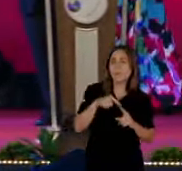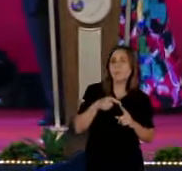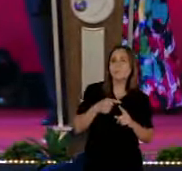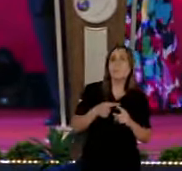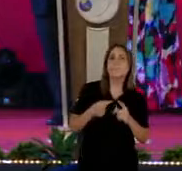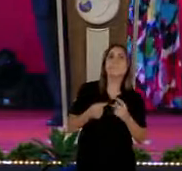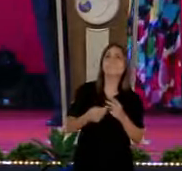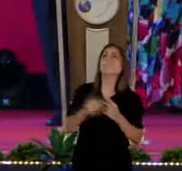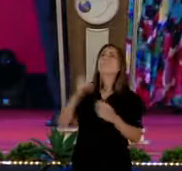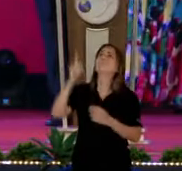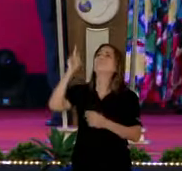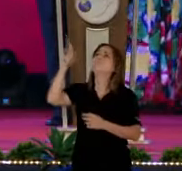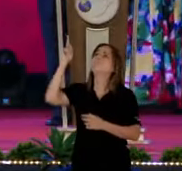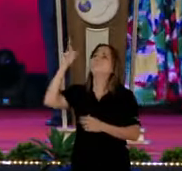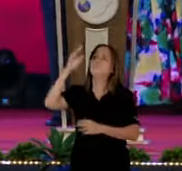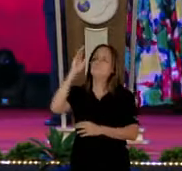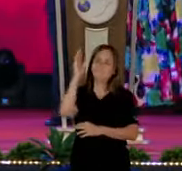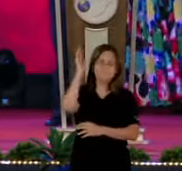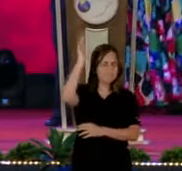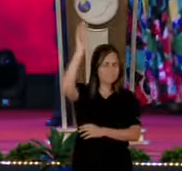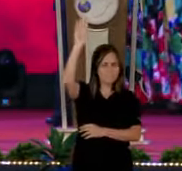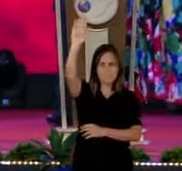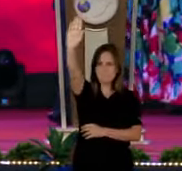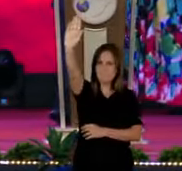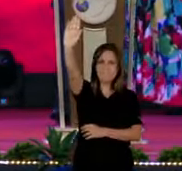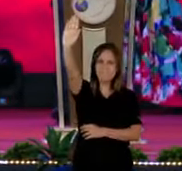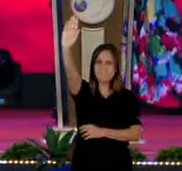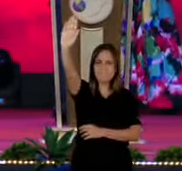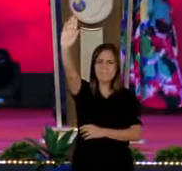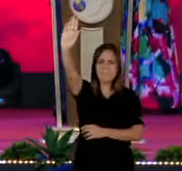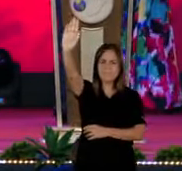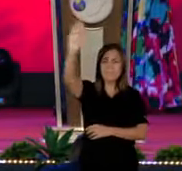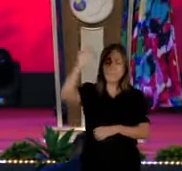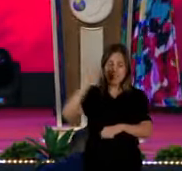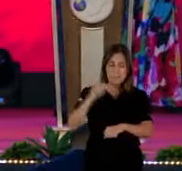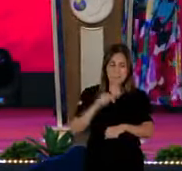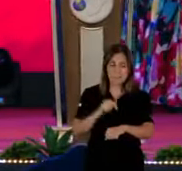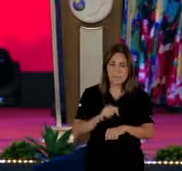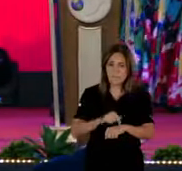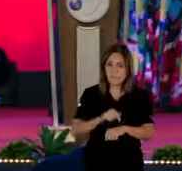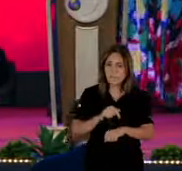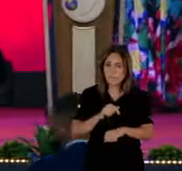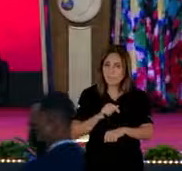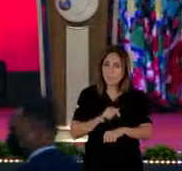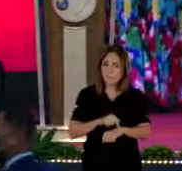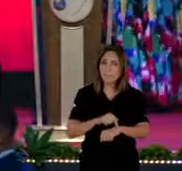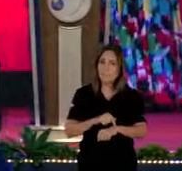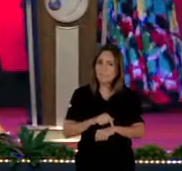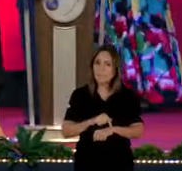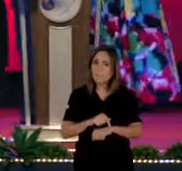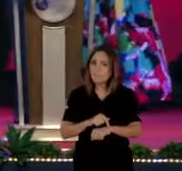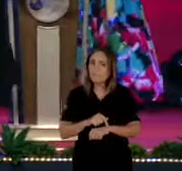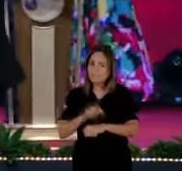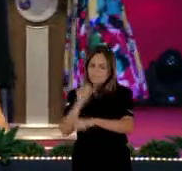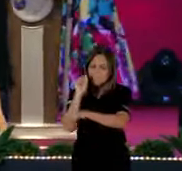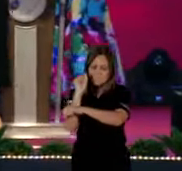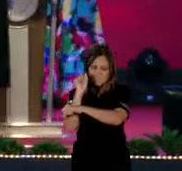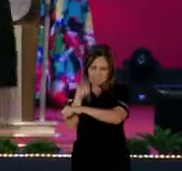Cuando Él levanta sus manos, es hora de